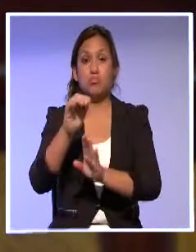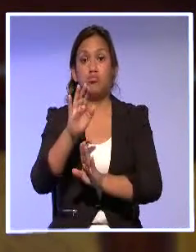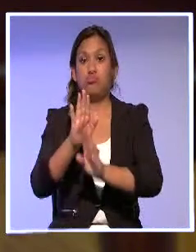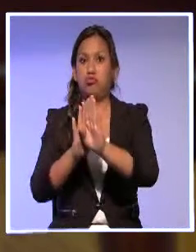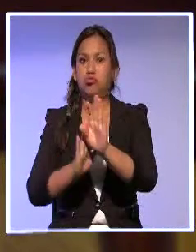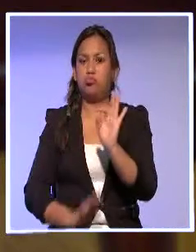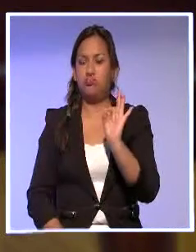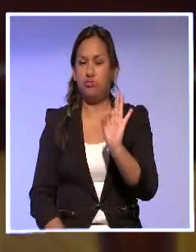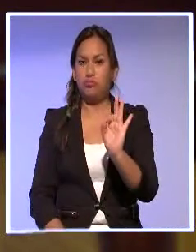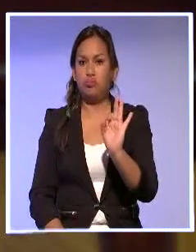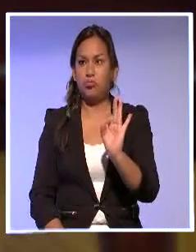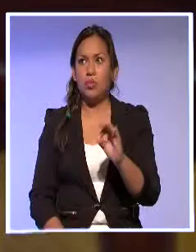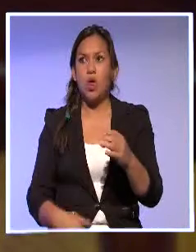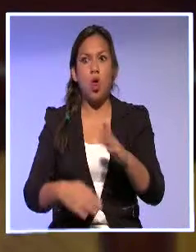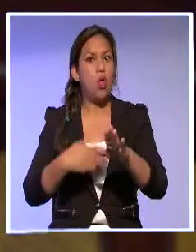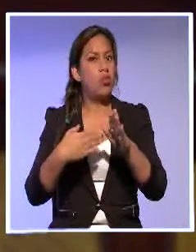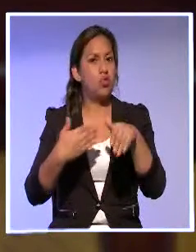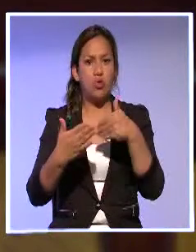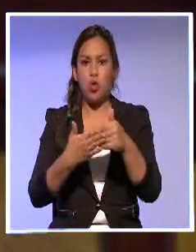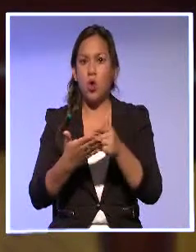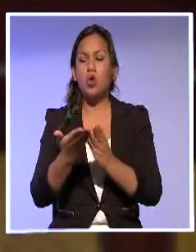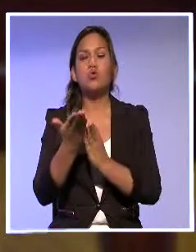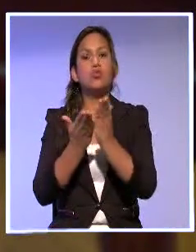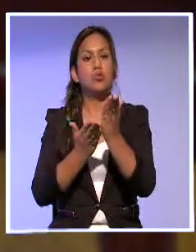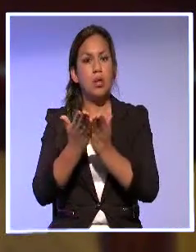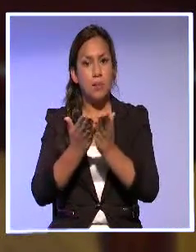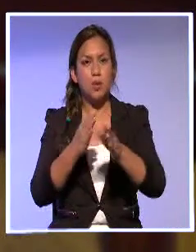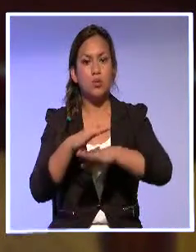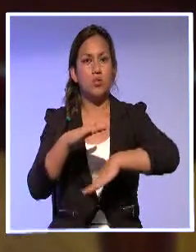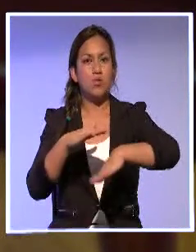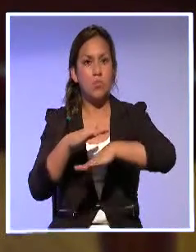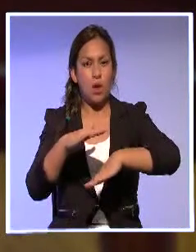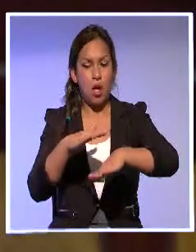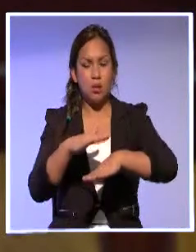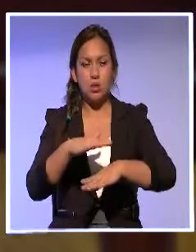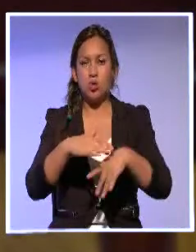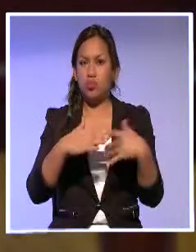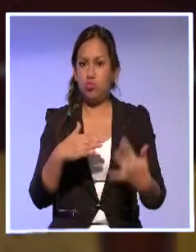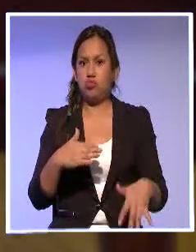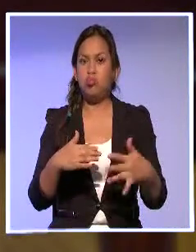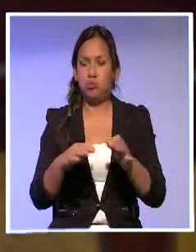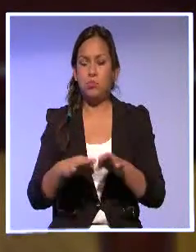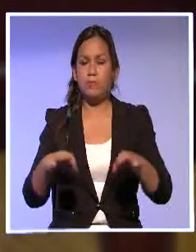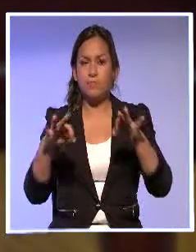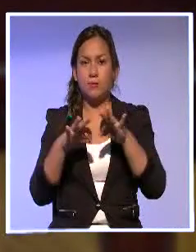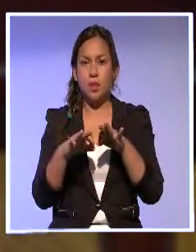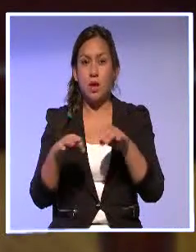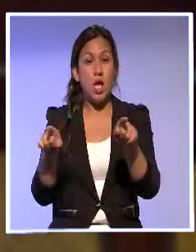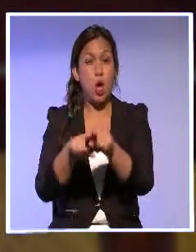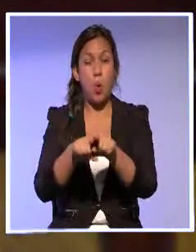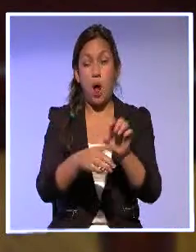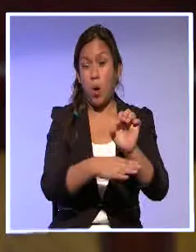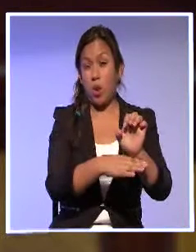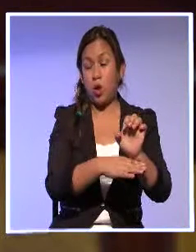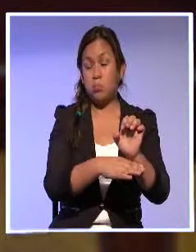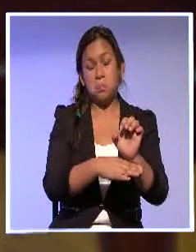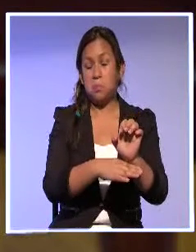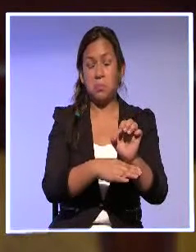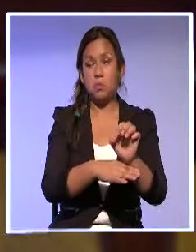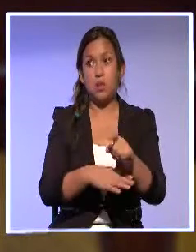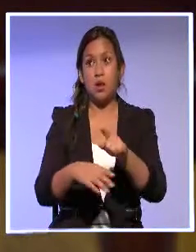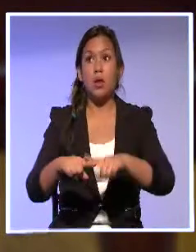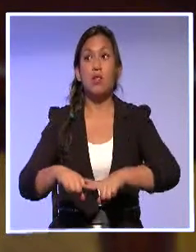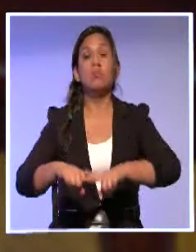mundo con todos los servicios al menos básicos fundamentales que no se carece como acá no claro un mundo